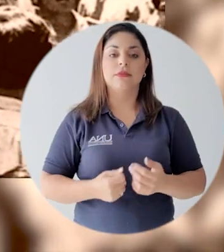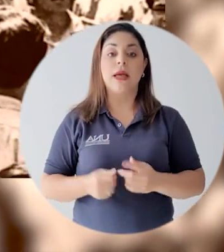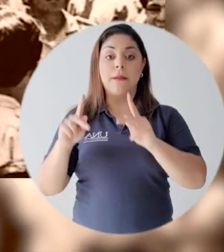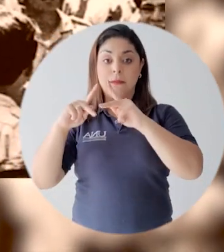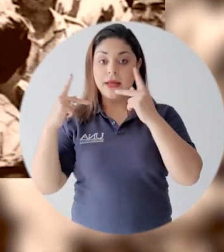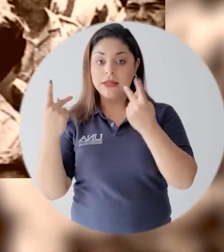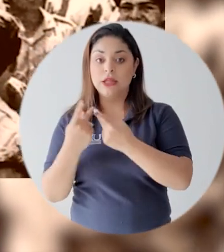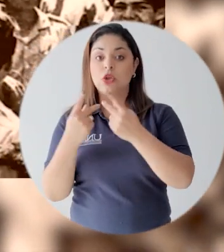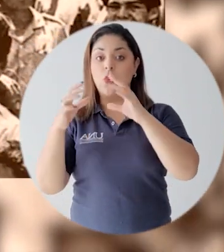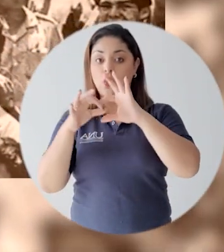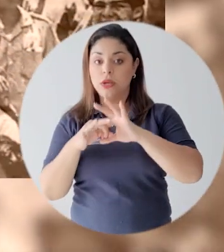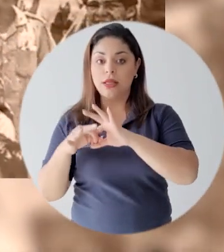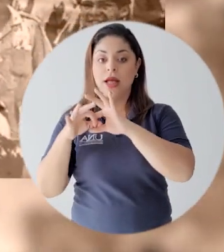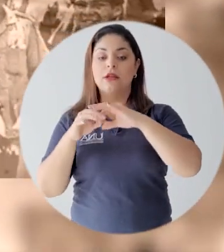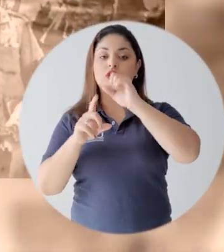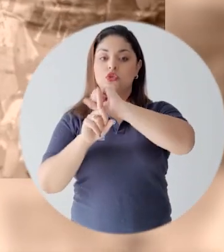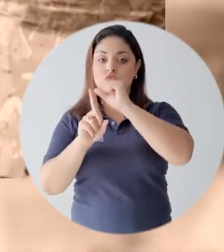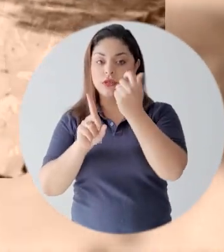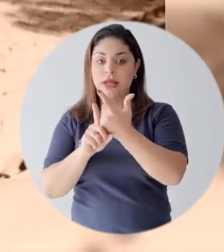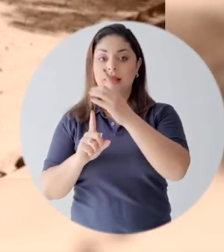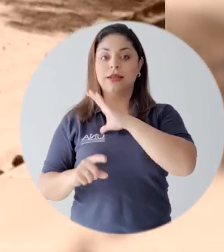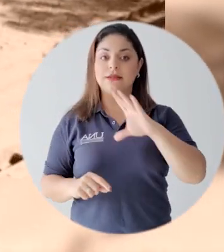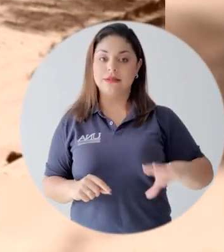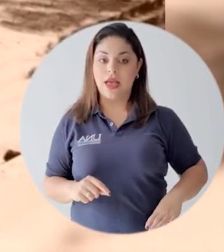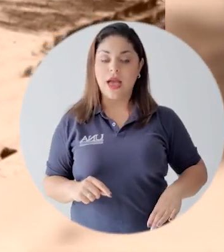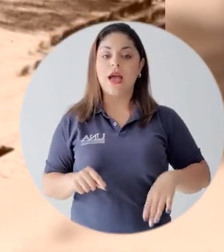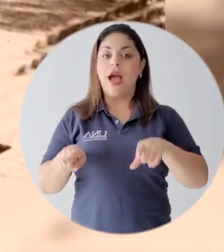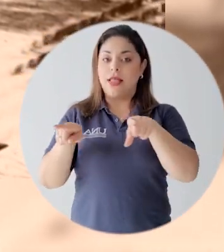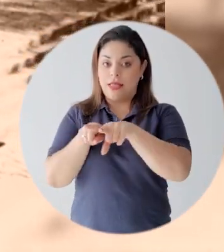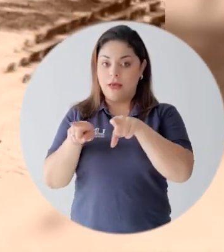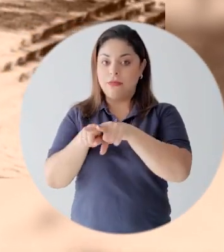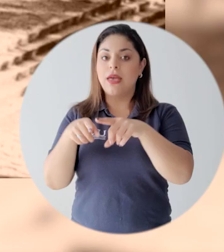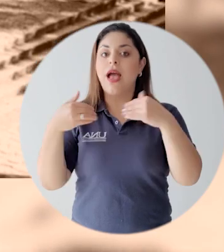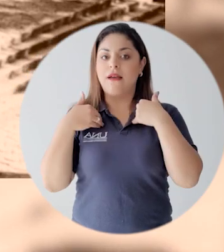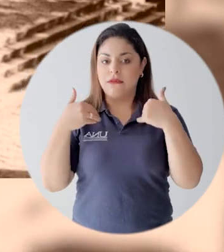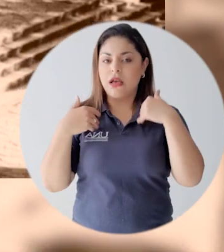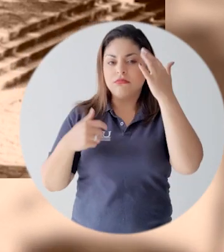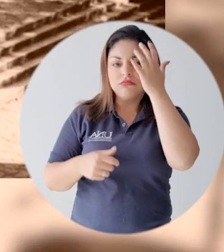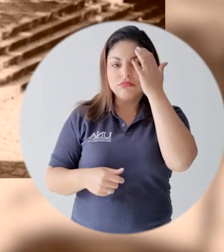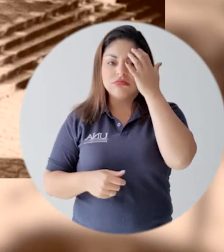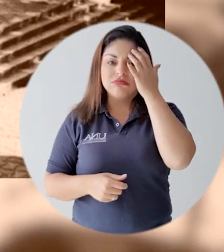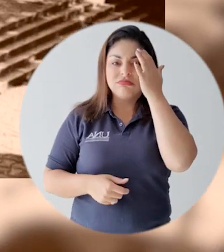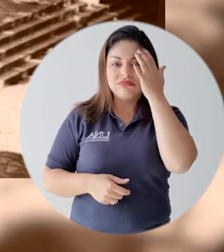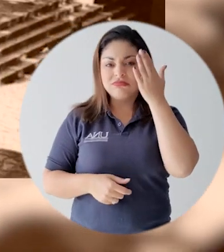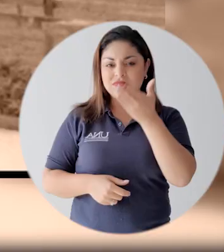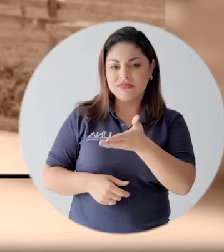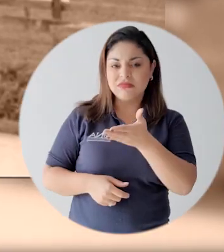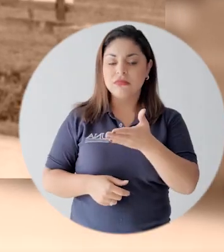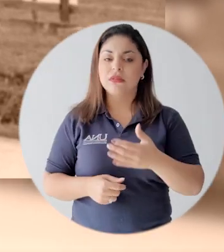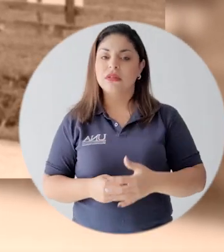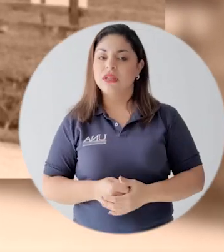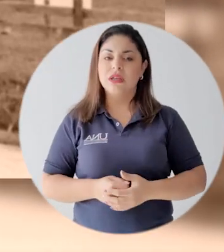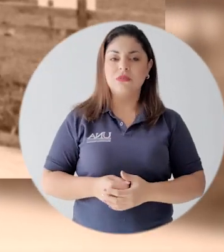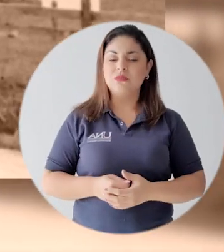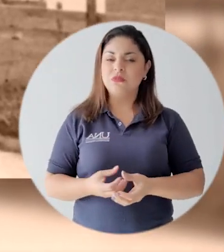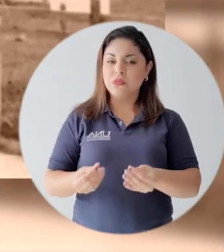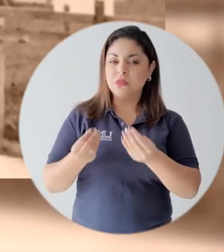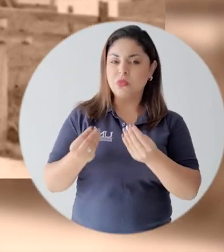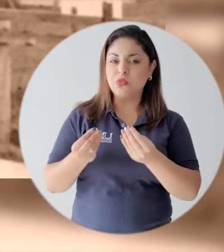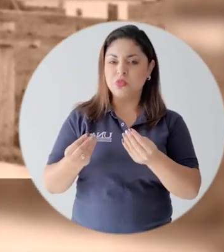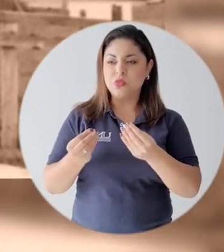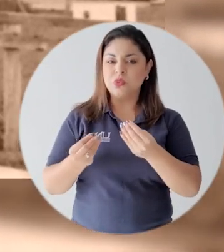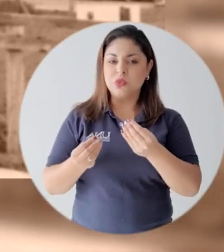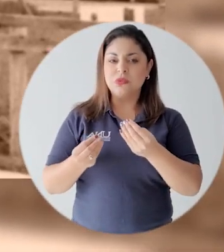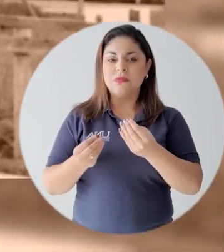dentro del Partido Unidad Social Cristiana también había cierta preocupación por